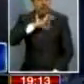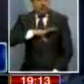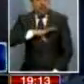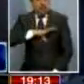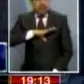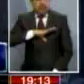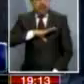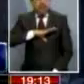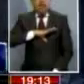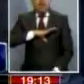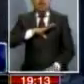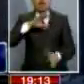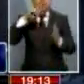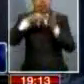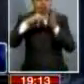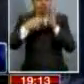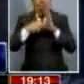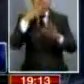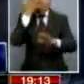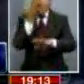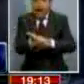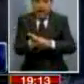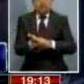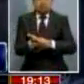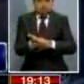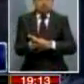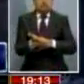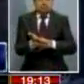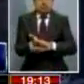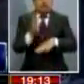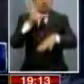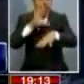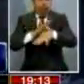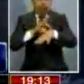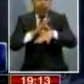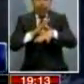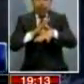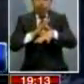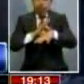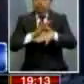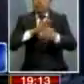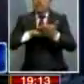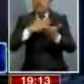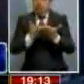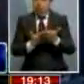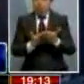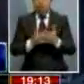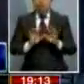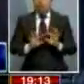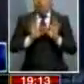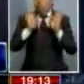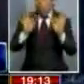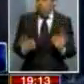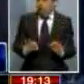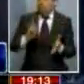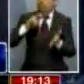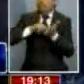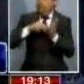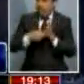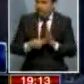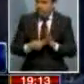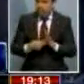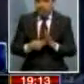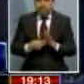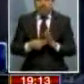hay problemas. Hay problemas con la salud, hay problemas con la educación, hay problemas